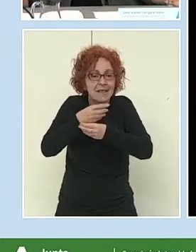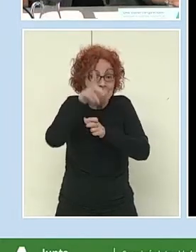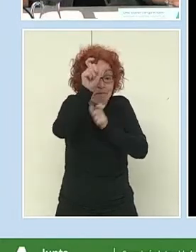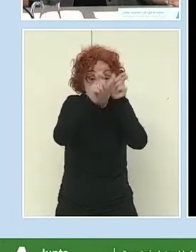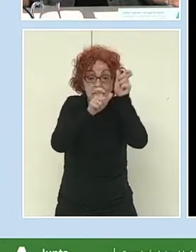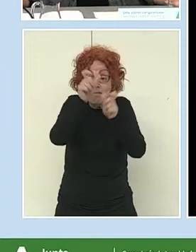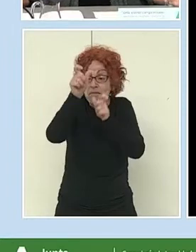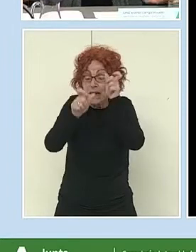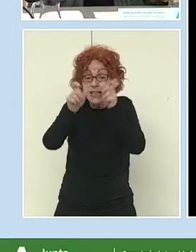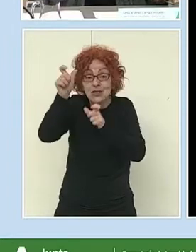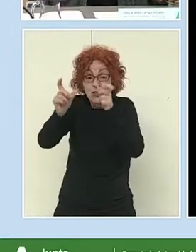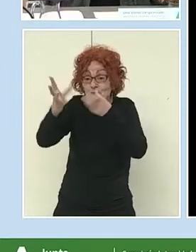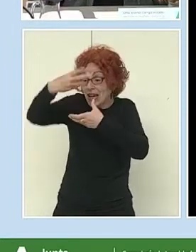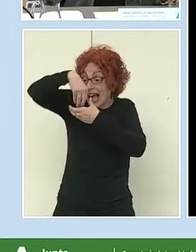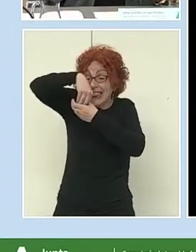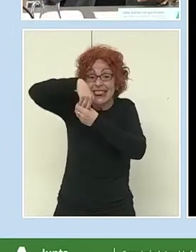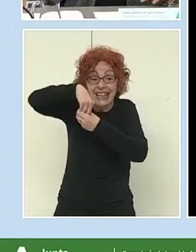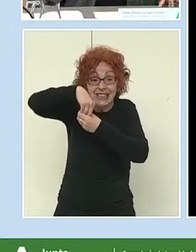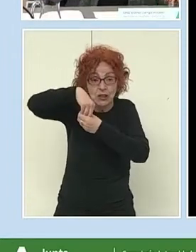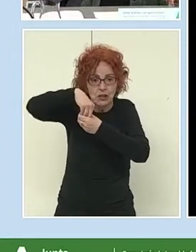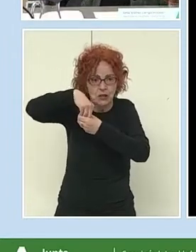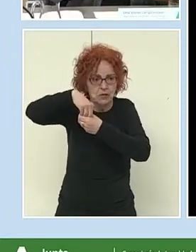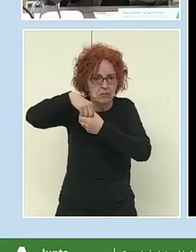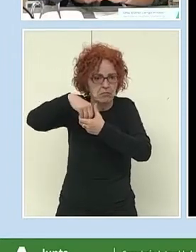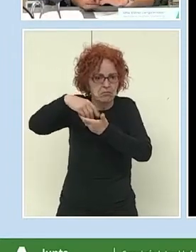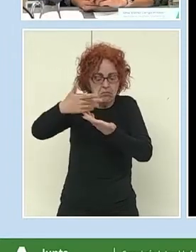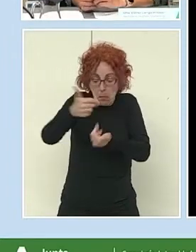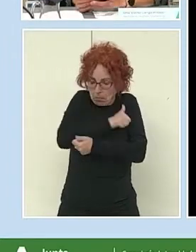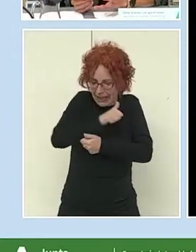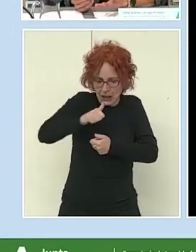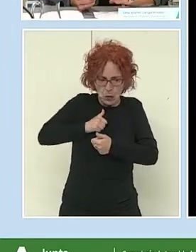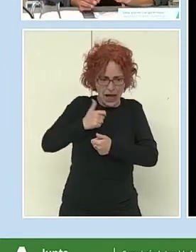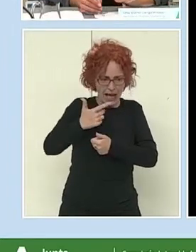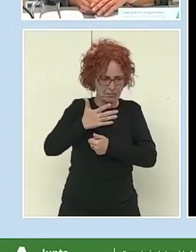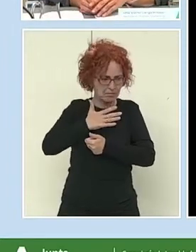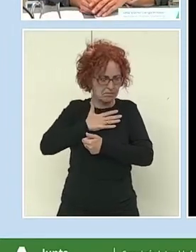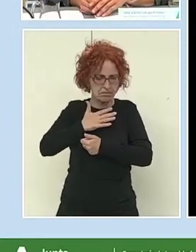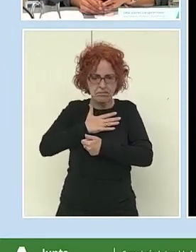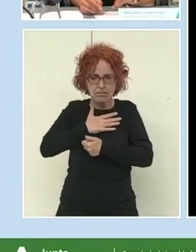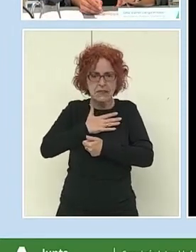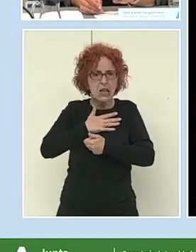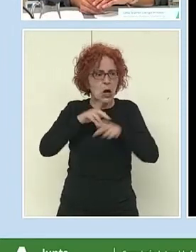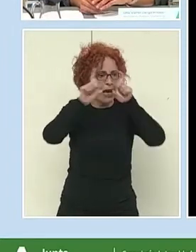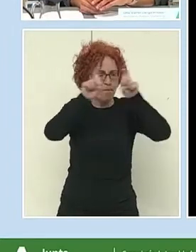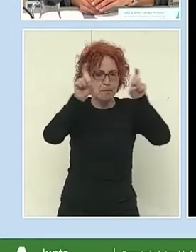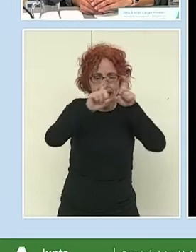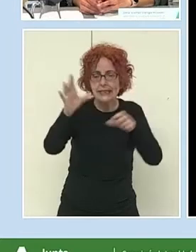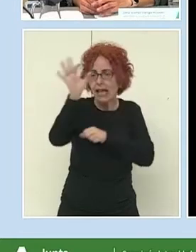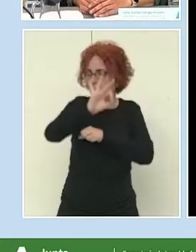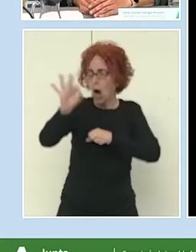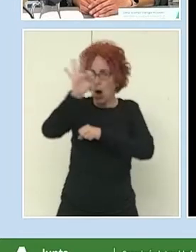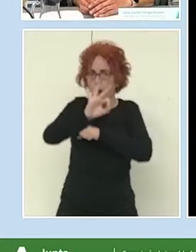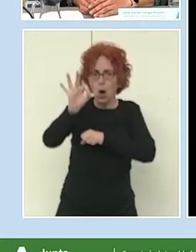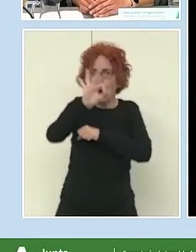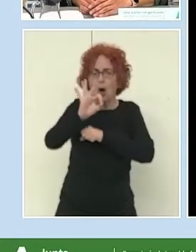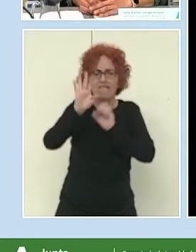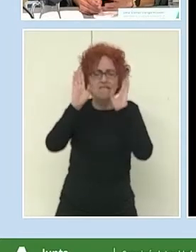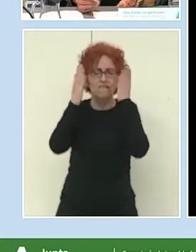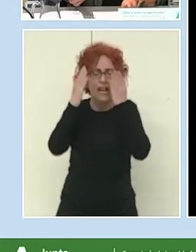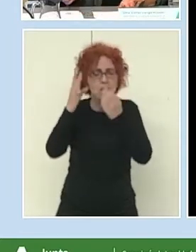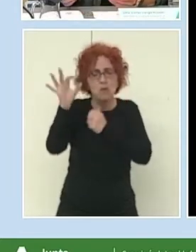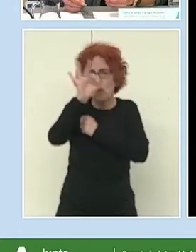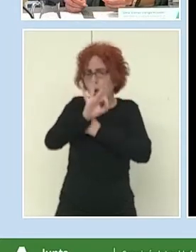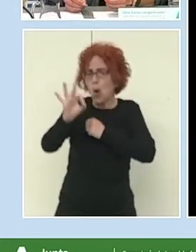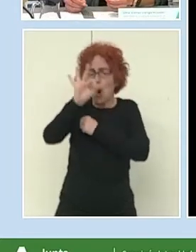información de una red privada, de una red interna, ¿no? Y estos datos pues pueden ir pues desde